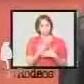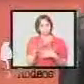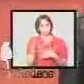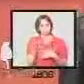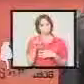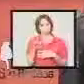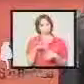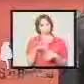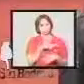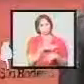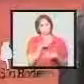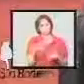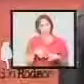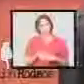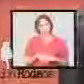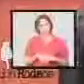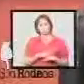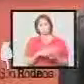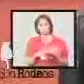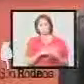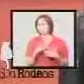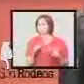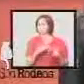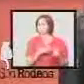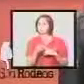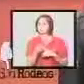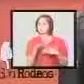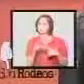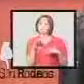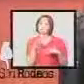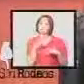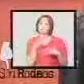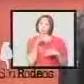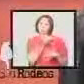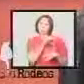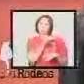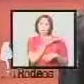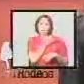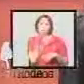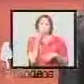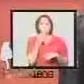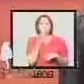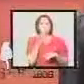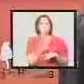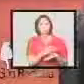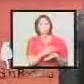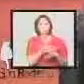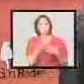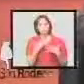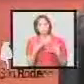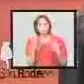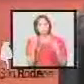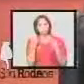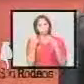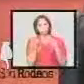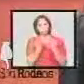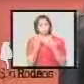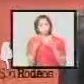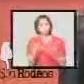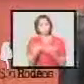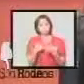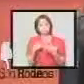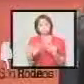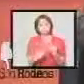transacciones con nuestros clientes. Entonces, todas estas oficinas que estamos instalando tienen estas características, y las que vamos a instalar ahora también, estas